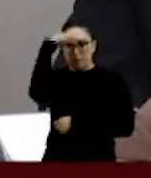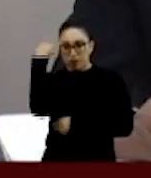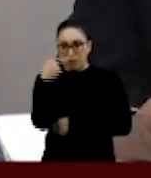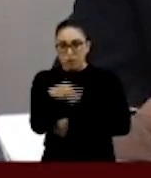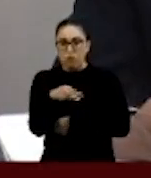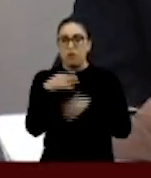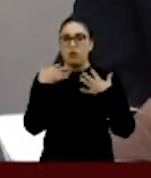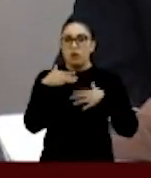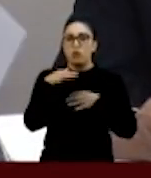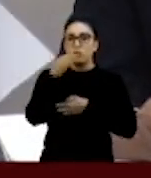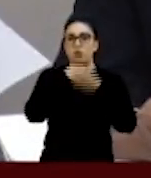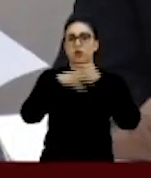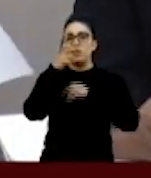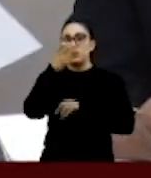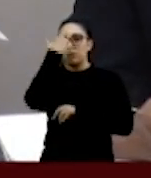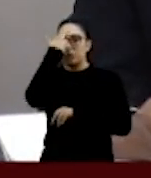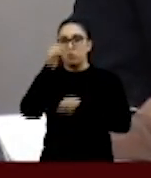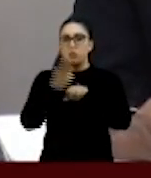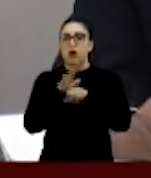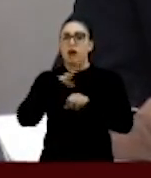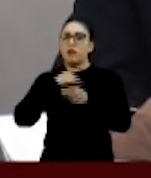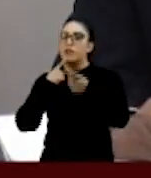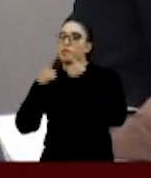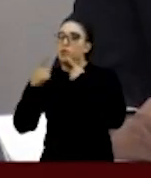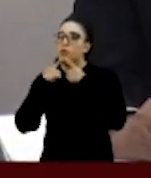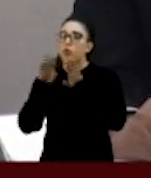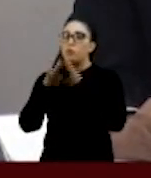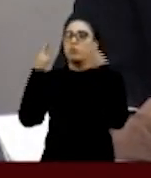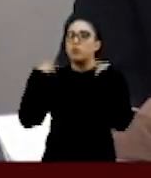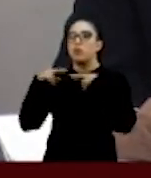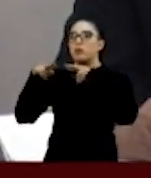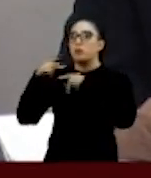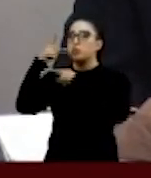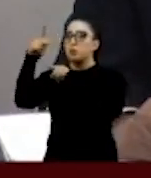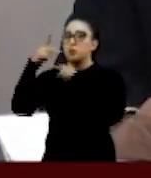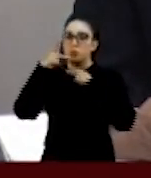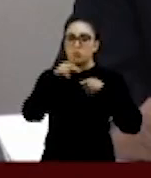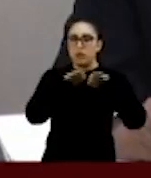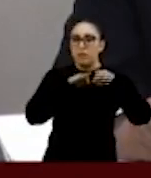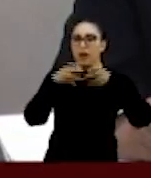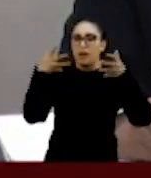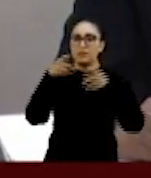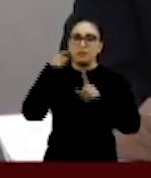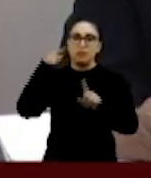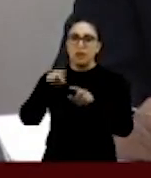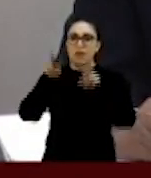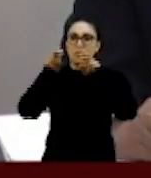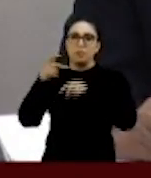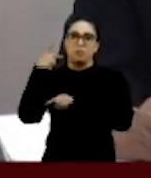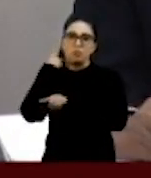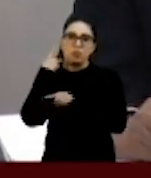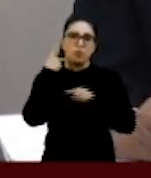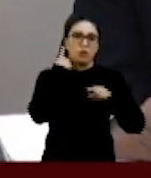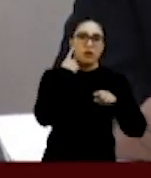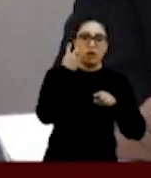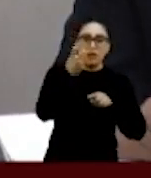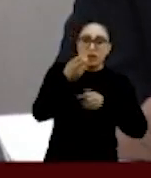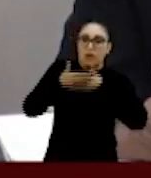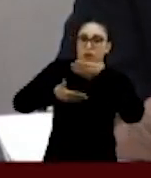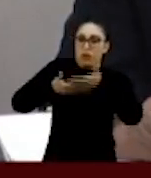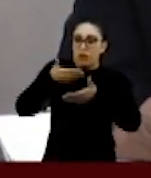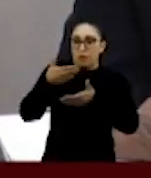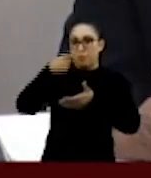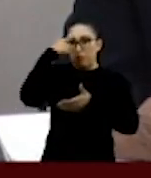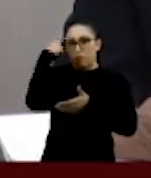se debe también a la labor de diplomacia parlamentaria que ambos países hemos desplegado contribuyendo al